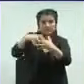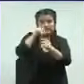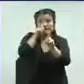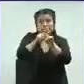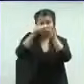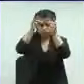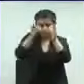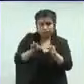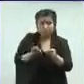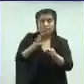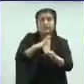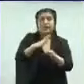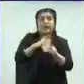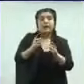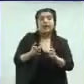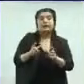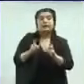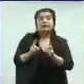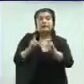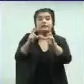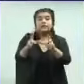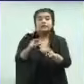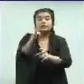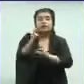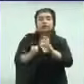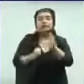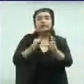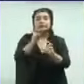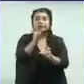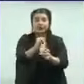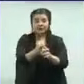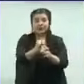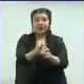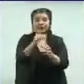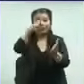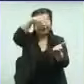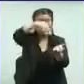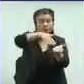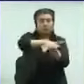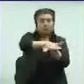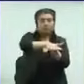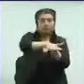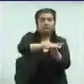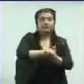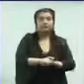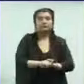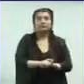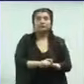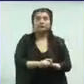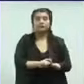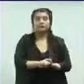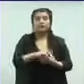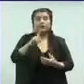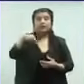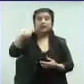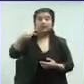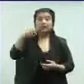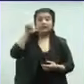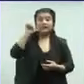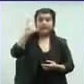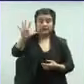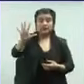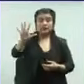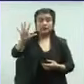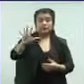se mantiene la certificación internacional del aeropuerto. Quiero ver la siguiente lámina, por